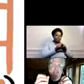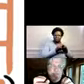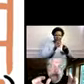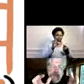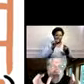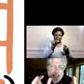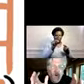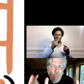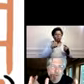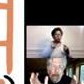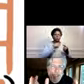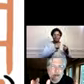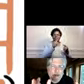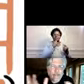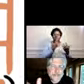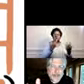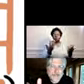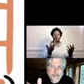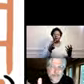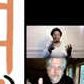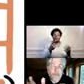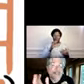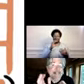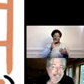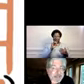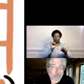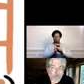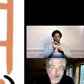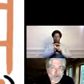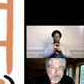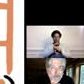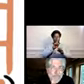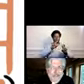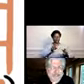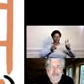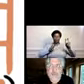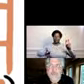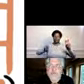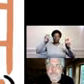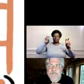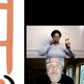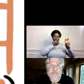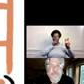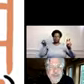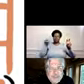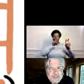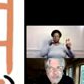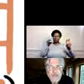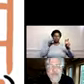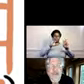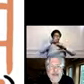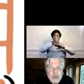de un trabajo que se puede considerar humilde, verdad? Pero eso no es el caso, por crear escaleras y láticas de